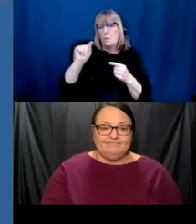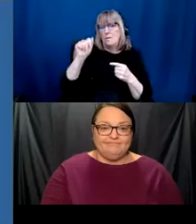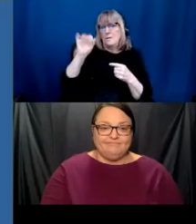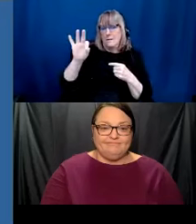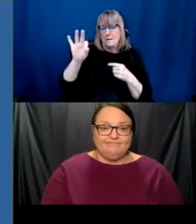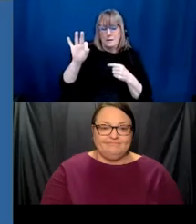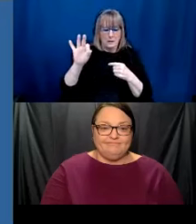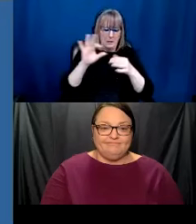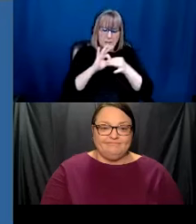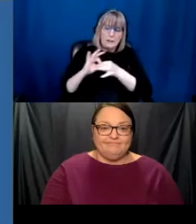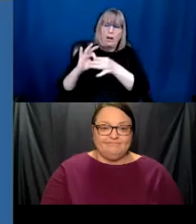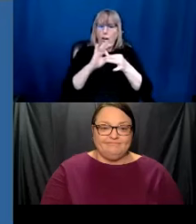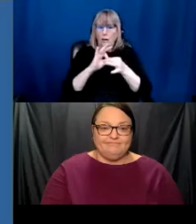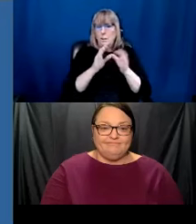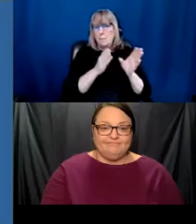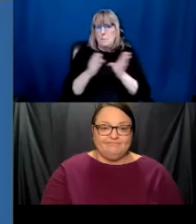$400,000.